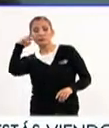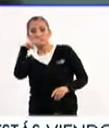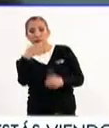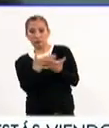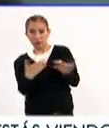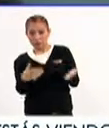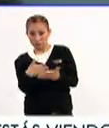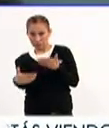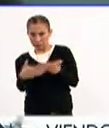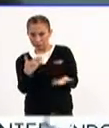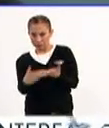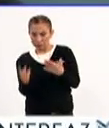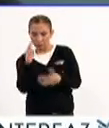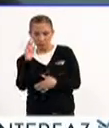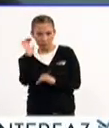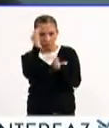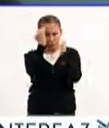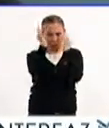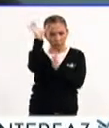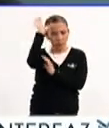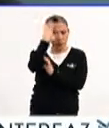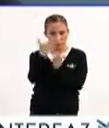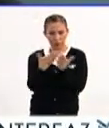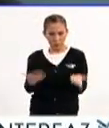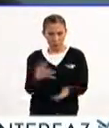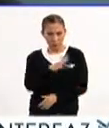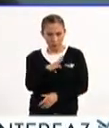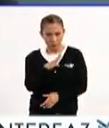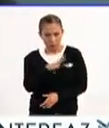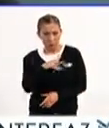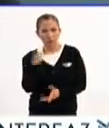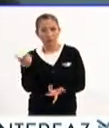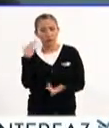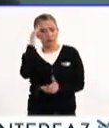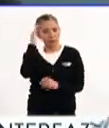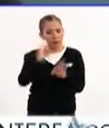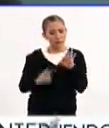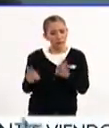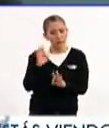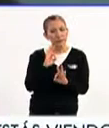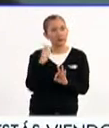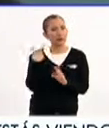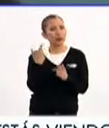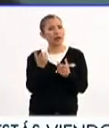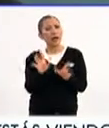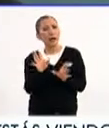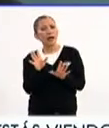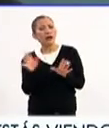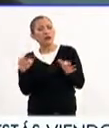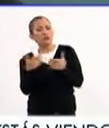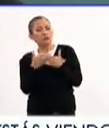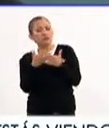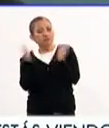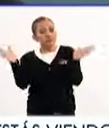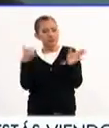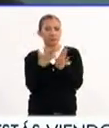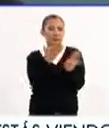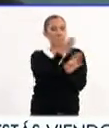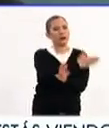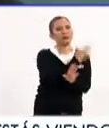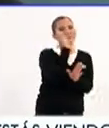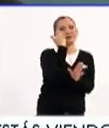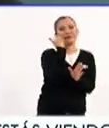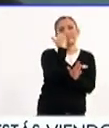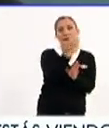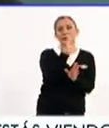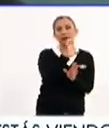actual, desde la perspectiva del conocimiento científico que hoy se tiene, el conocimiento físico, que es notablemente más amplio que el que existía en